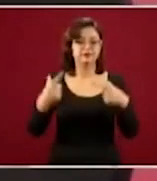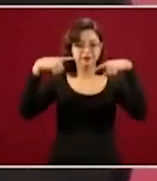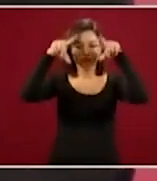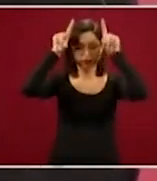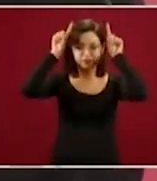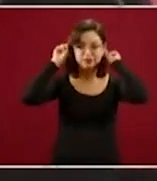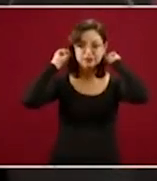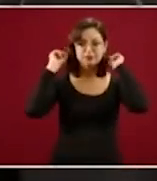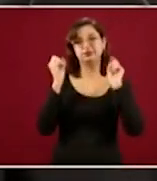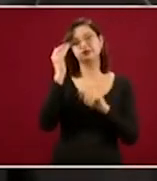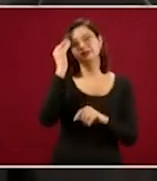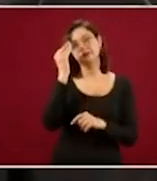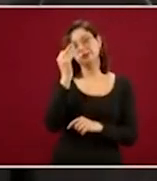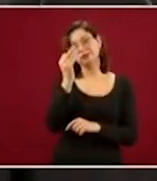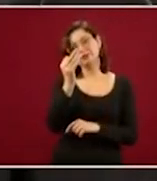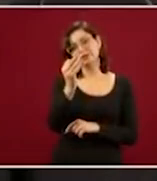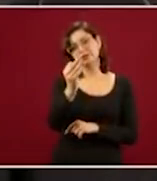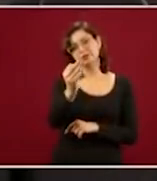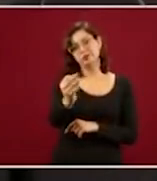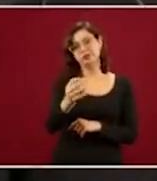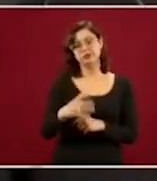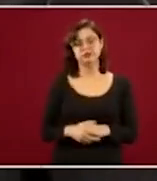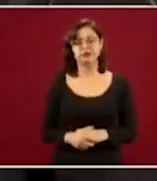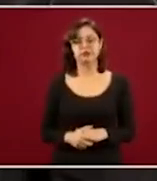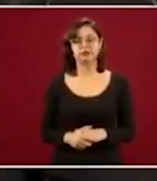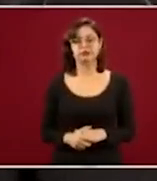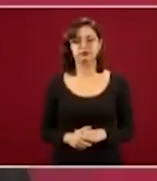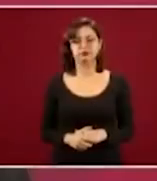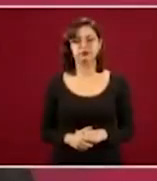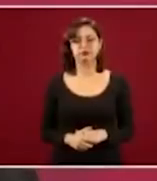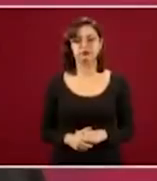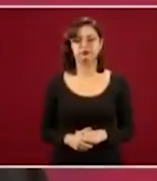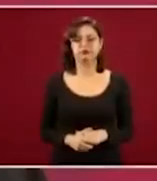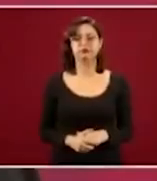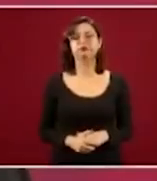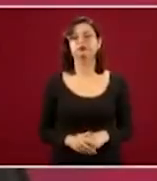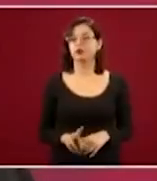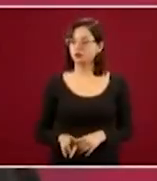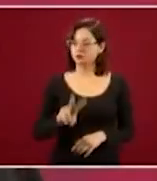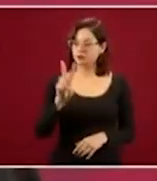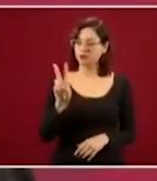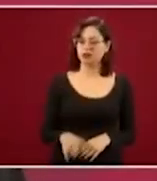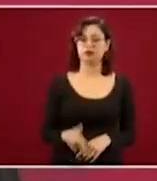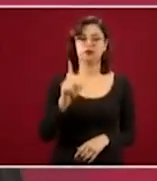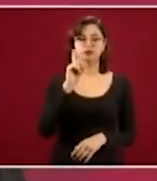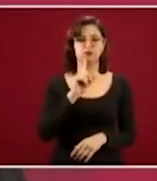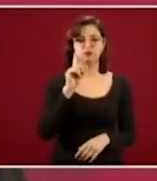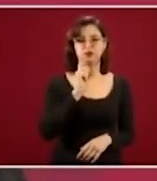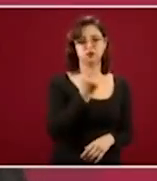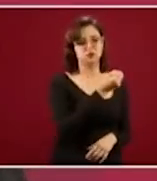durante mucho tiempo y son muy buenas, muy eficaces